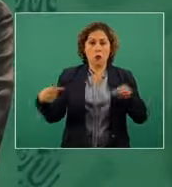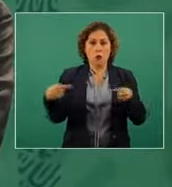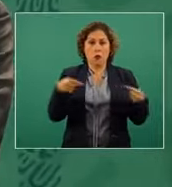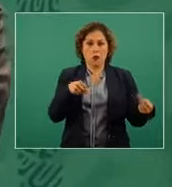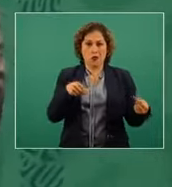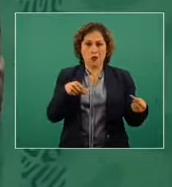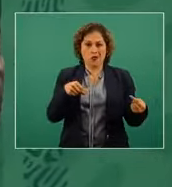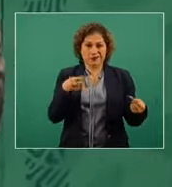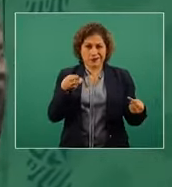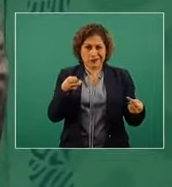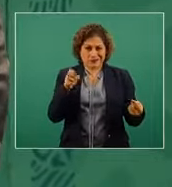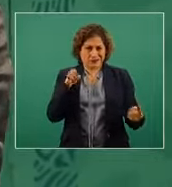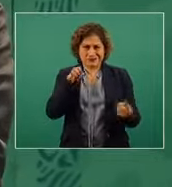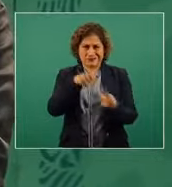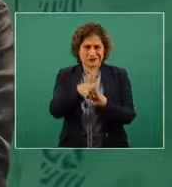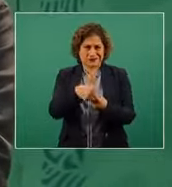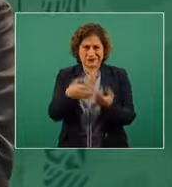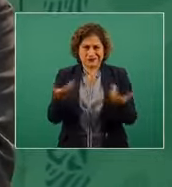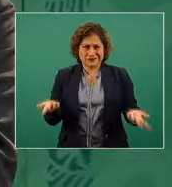Entonces,